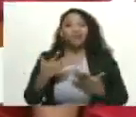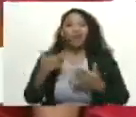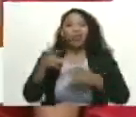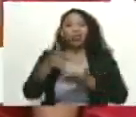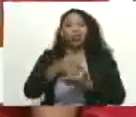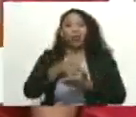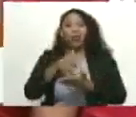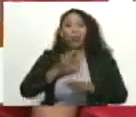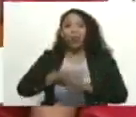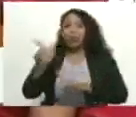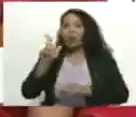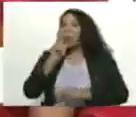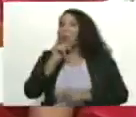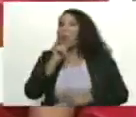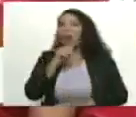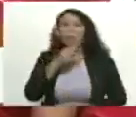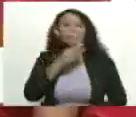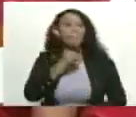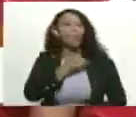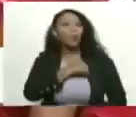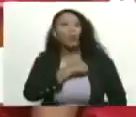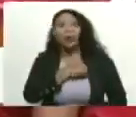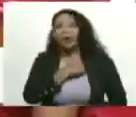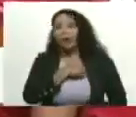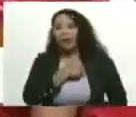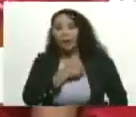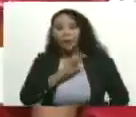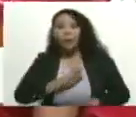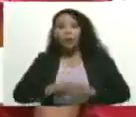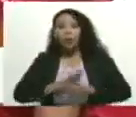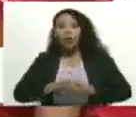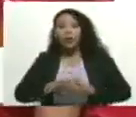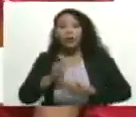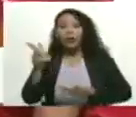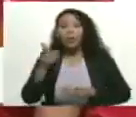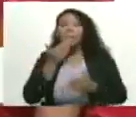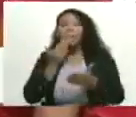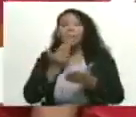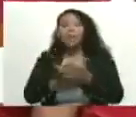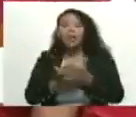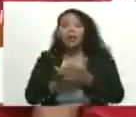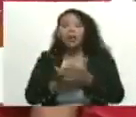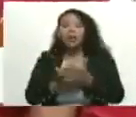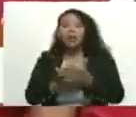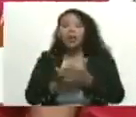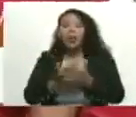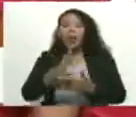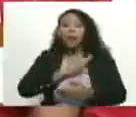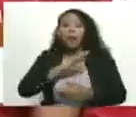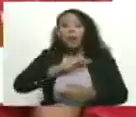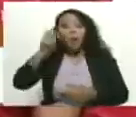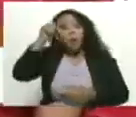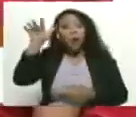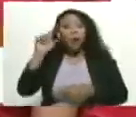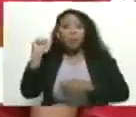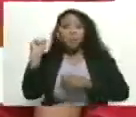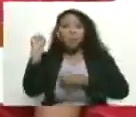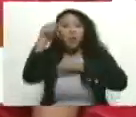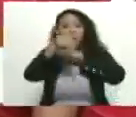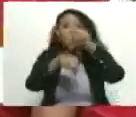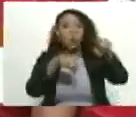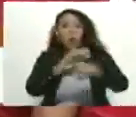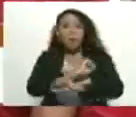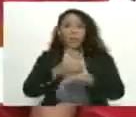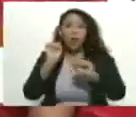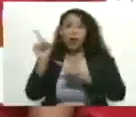moralmente, pero ellos no tienen moral. Son inmorales porque ellos pidieron que su propio pueblo fuese bombardeado. Eso